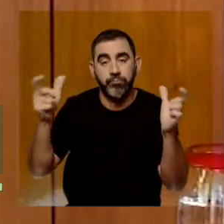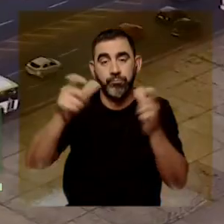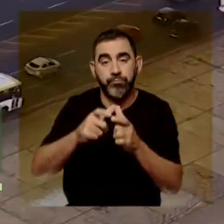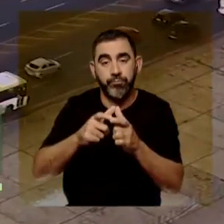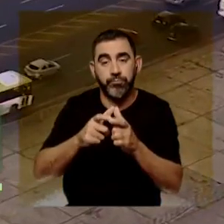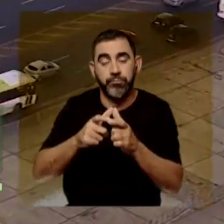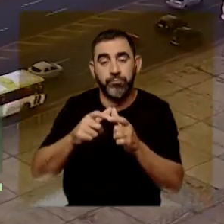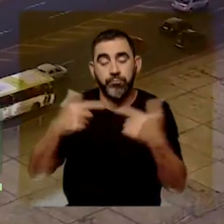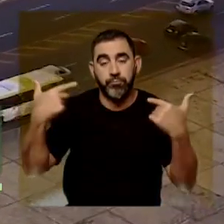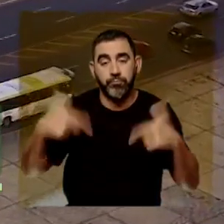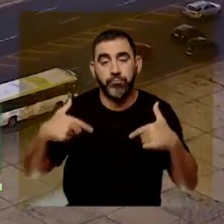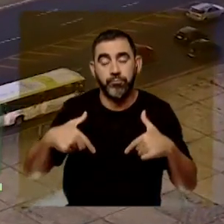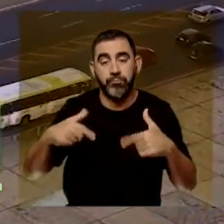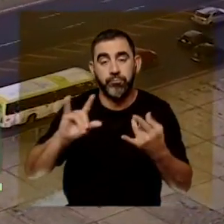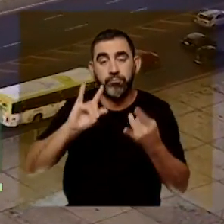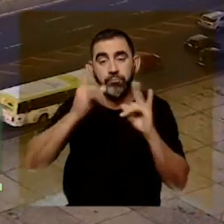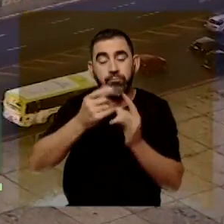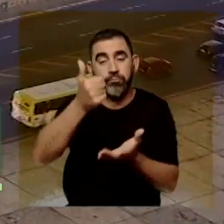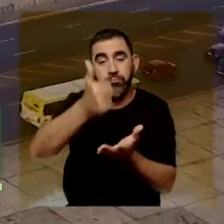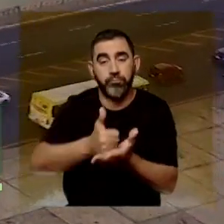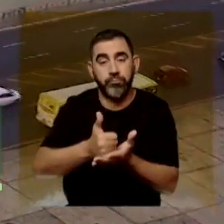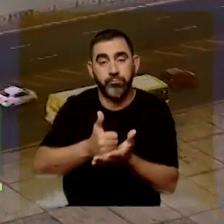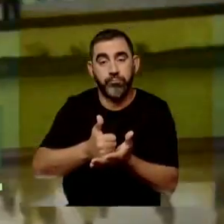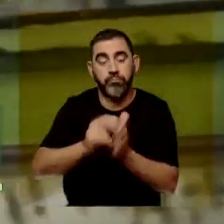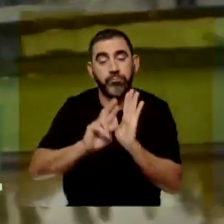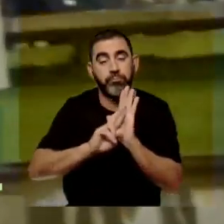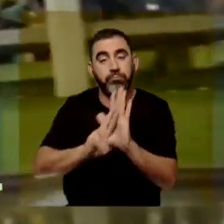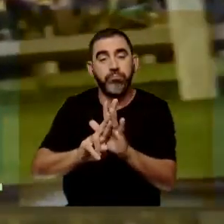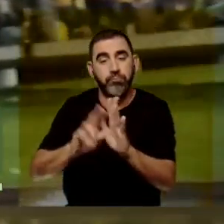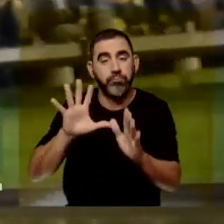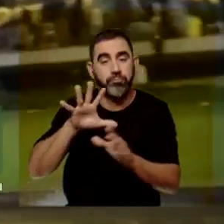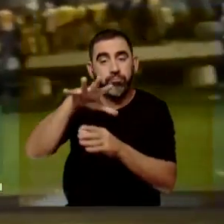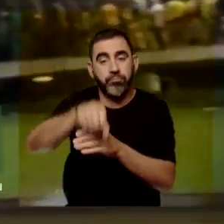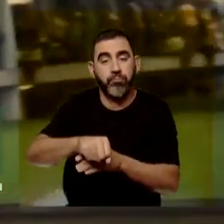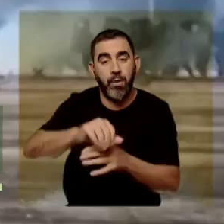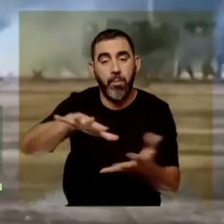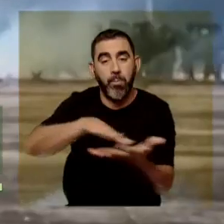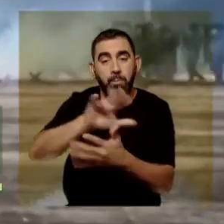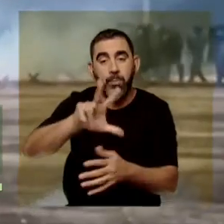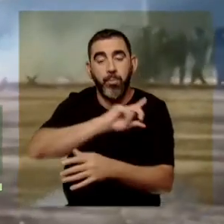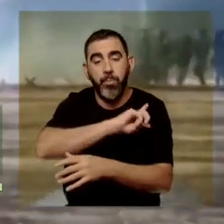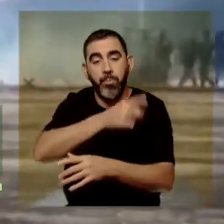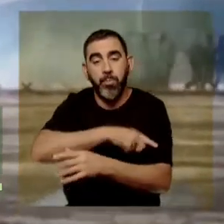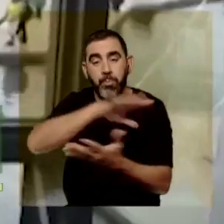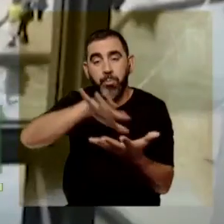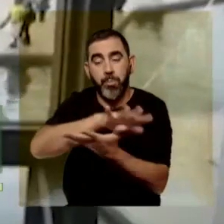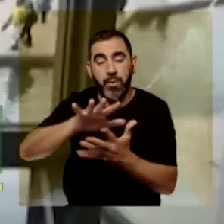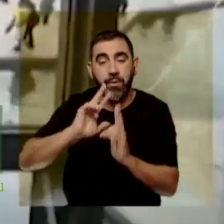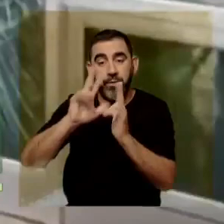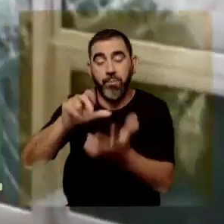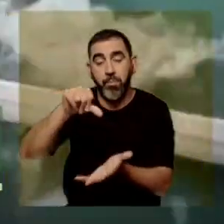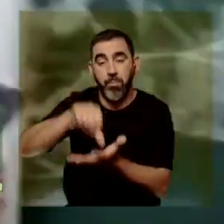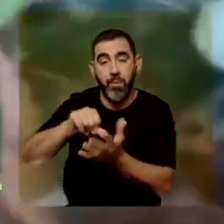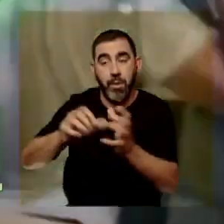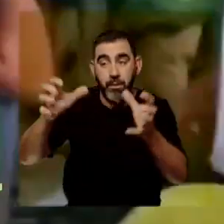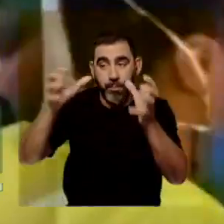su gabinete de ministros en el Palacio de Planalto, en referencia al asalto a la Plaza de los Tres Poderes en Brasilia, asegurando que el país